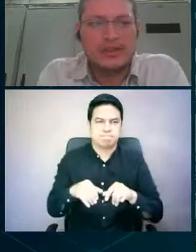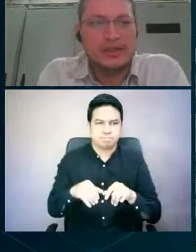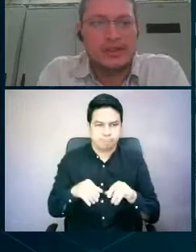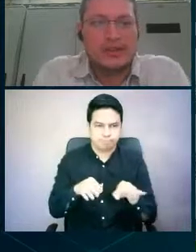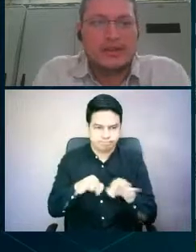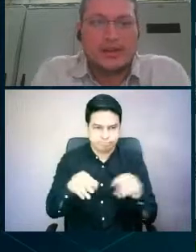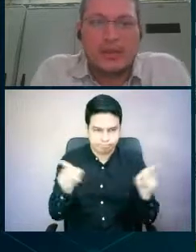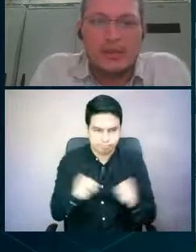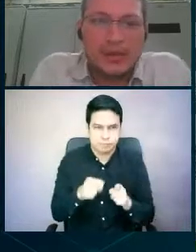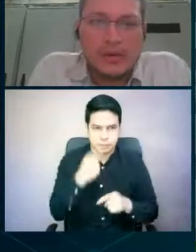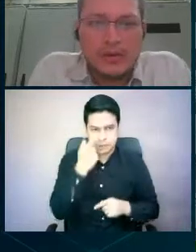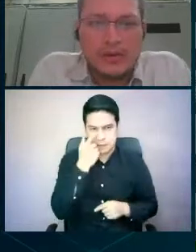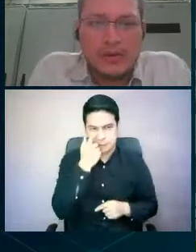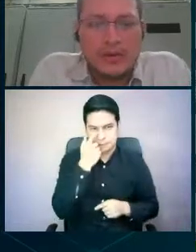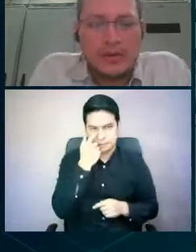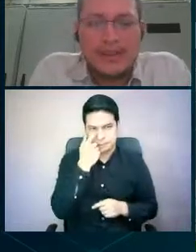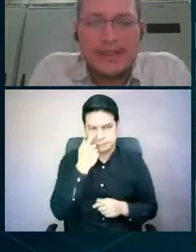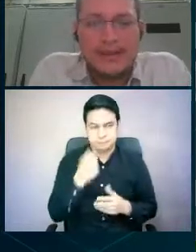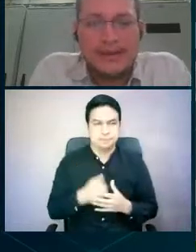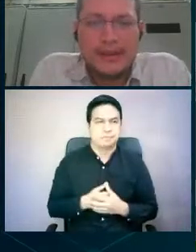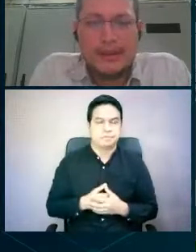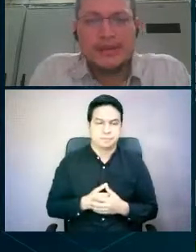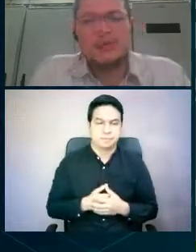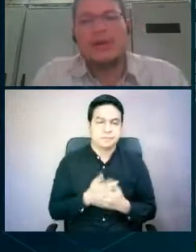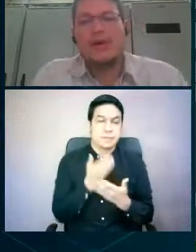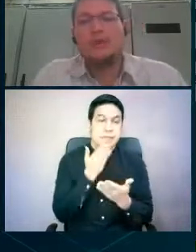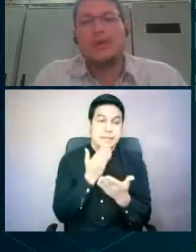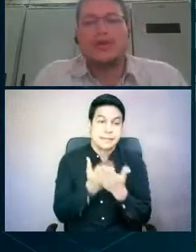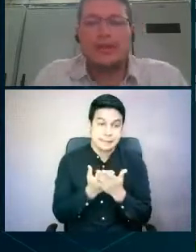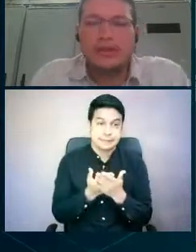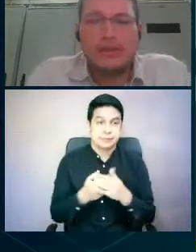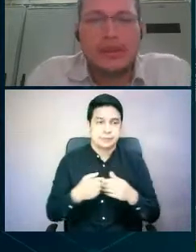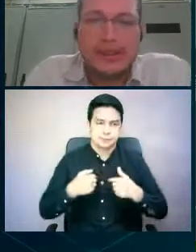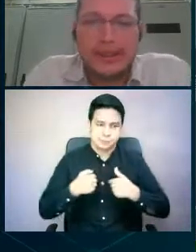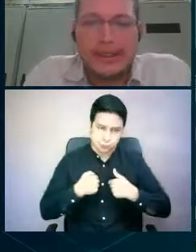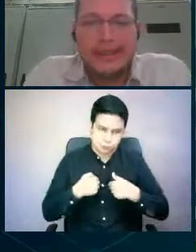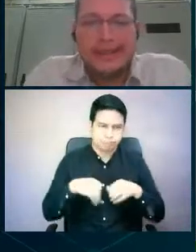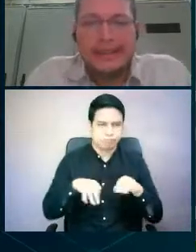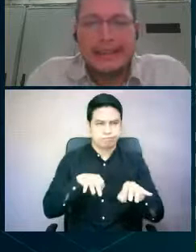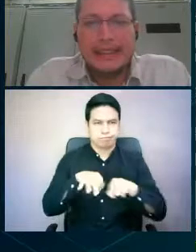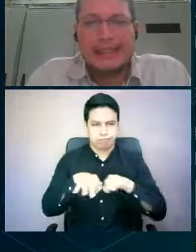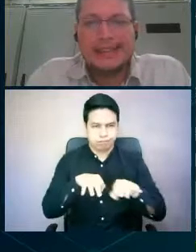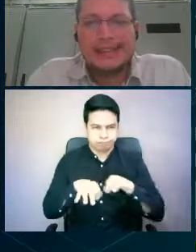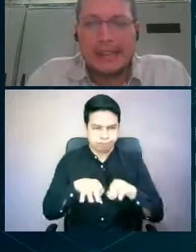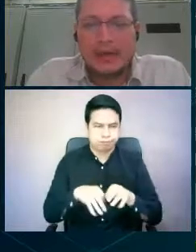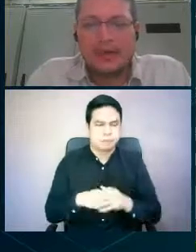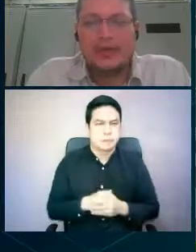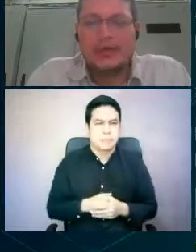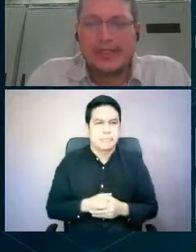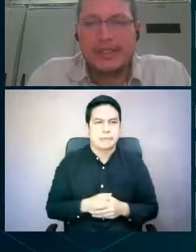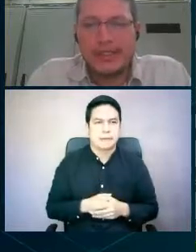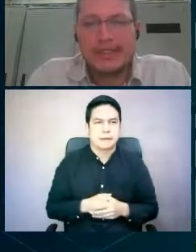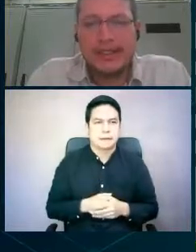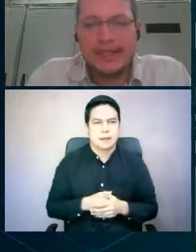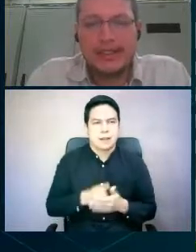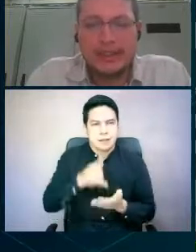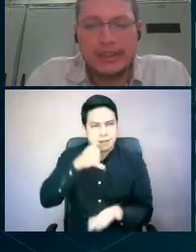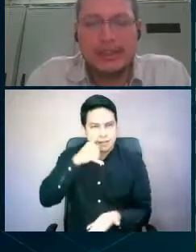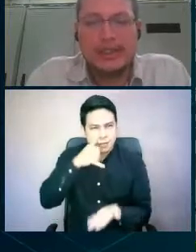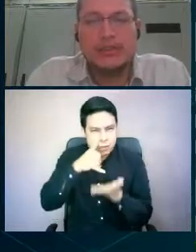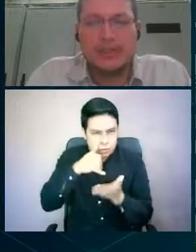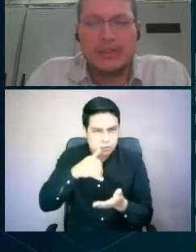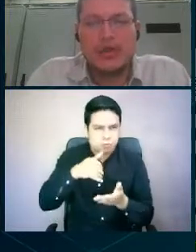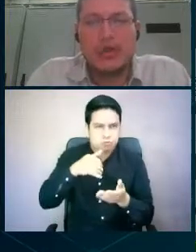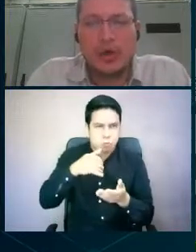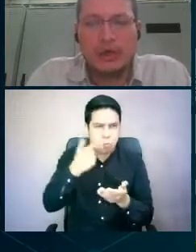Gracias, Jonathan. Como les comentó Jonathan, yo les voy a hablar un poquito del laboratorio que se